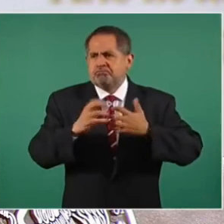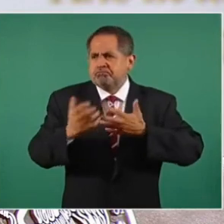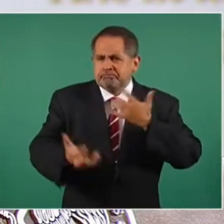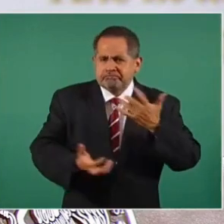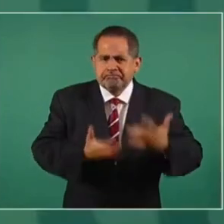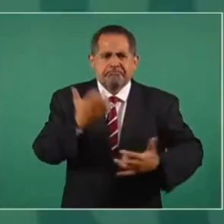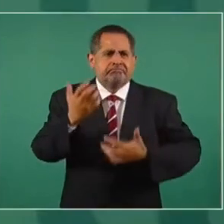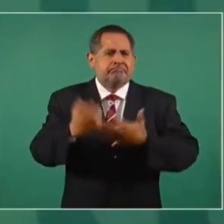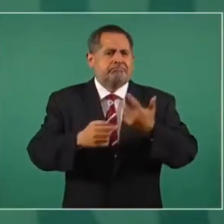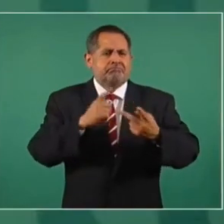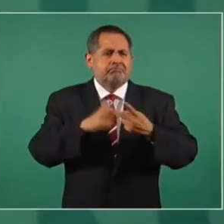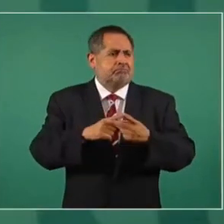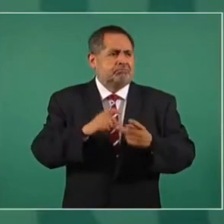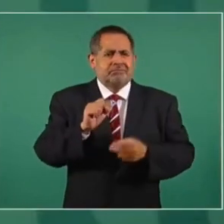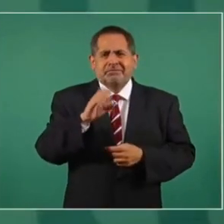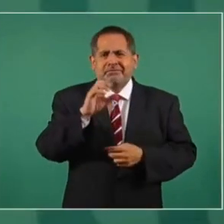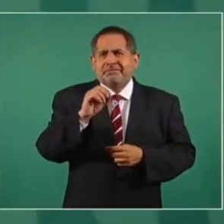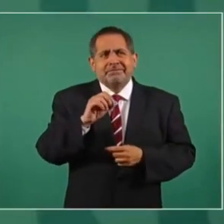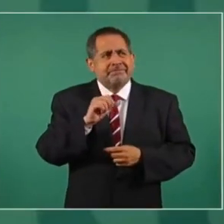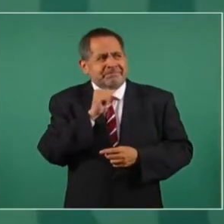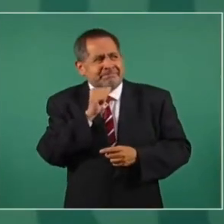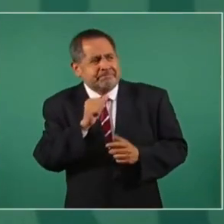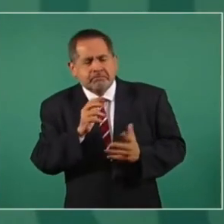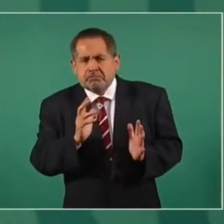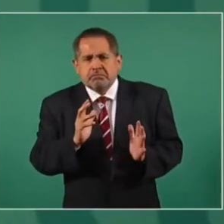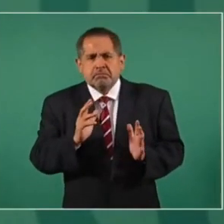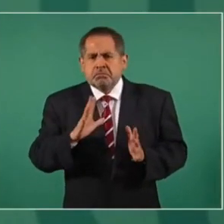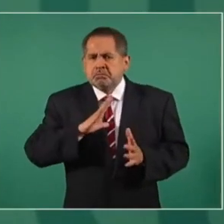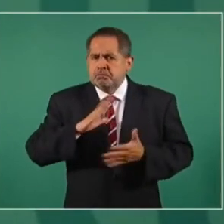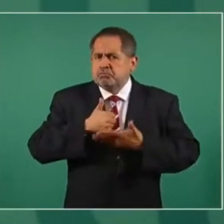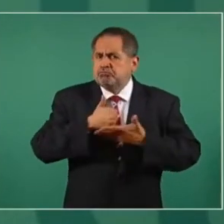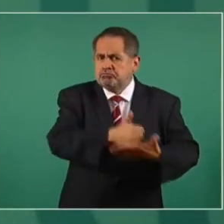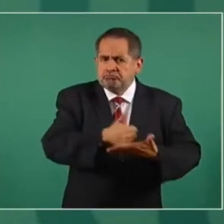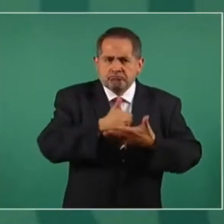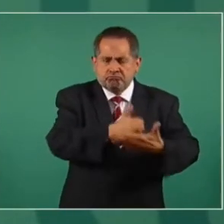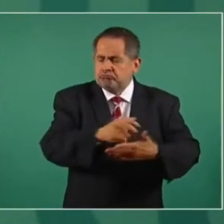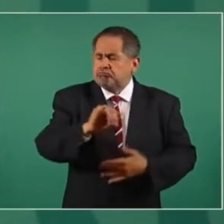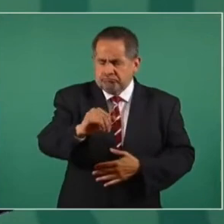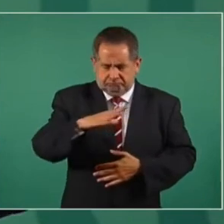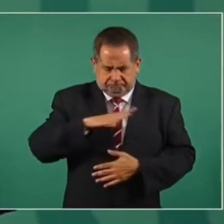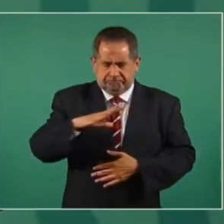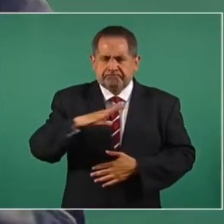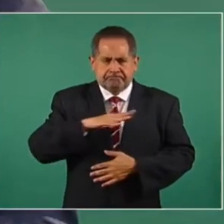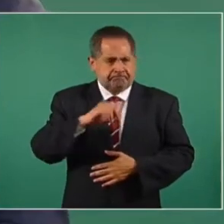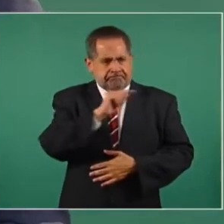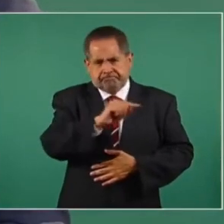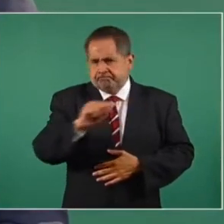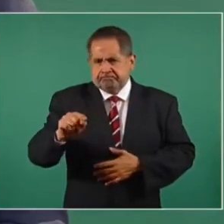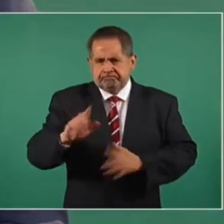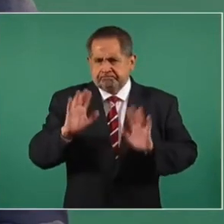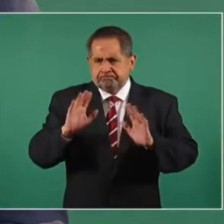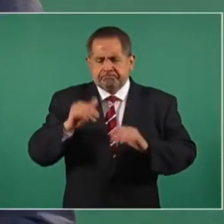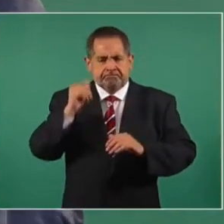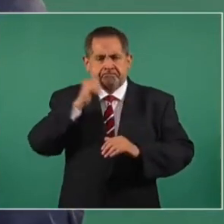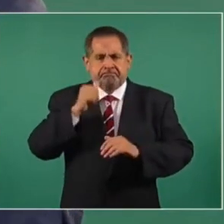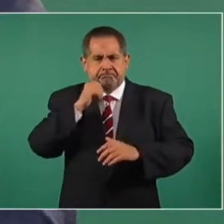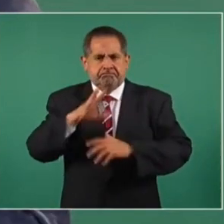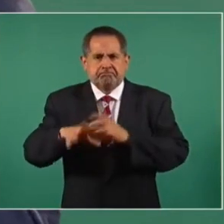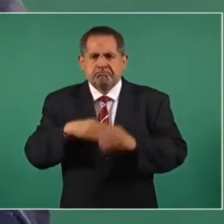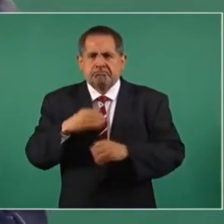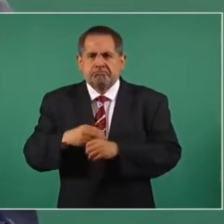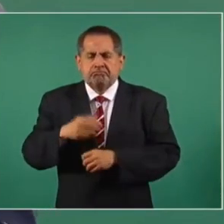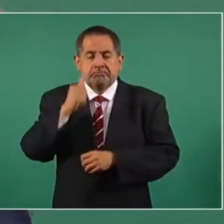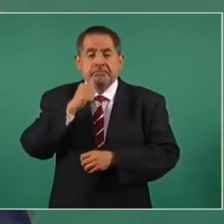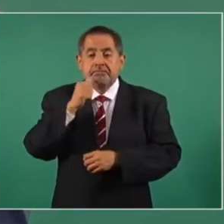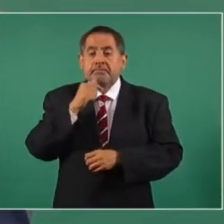incendios, sequías. Estamos ayudando en todos los casos y es